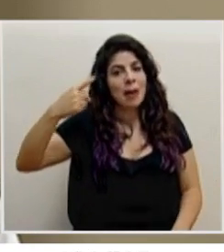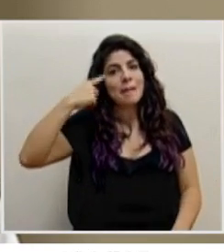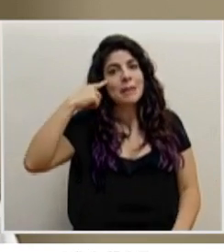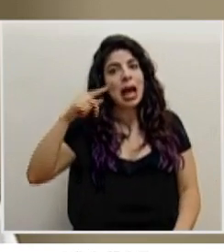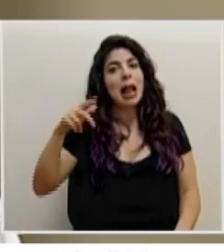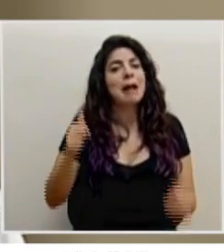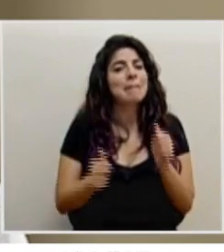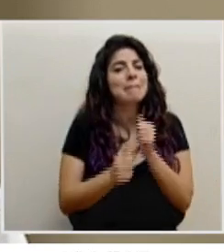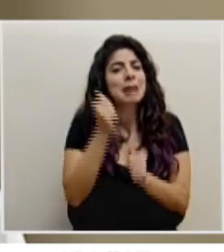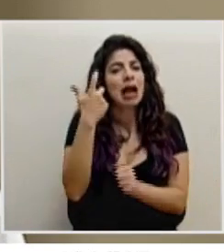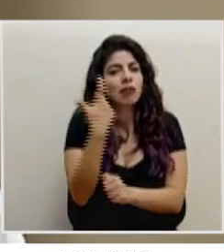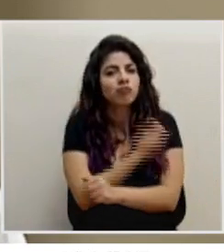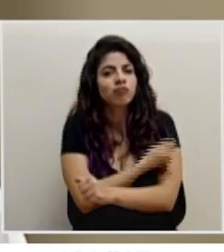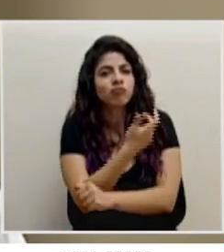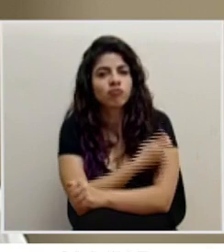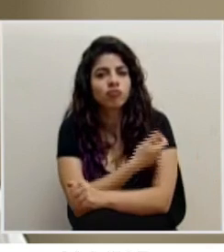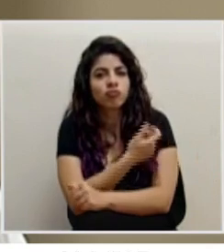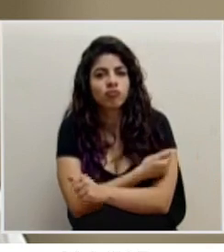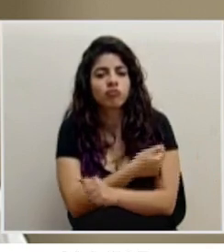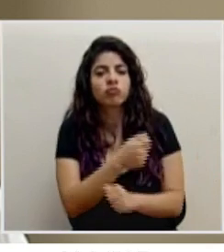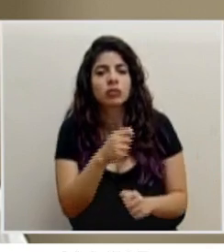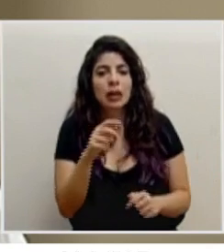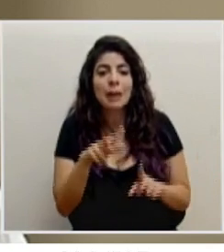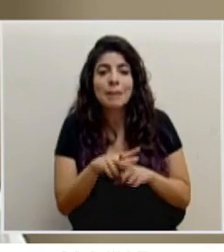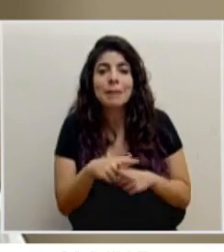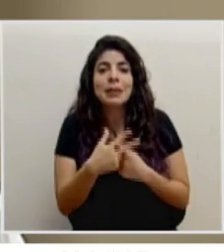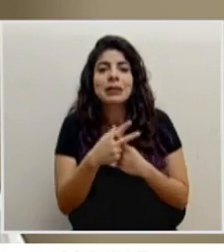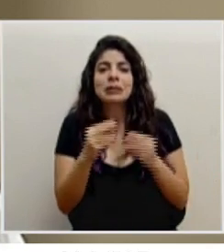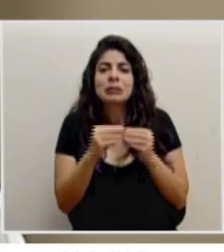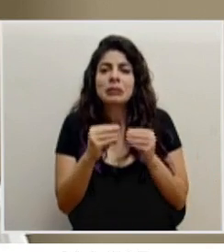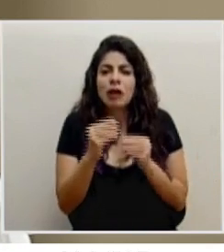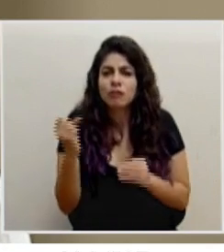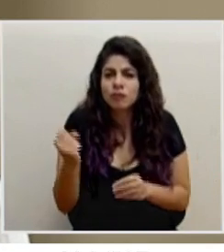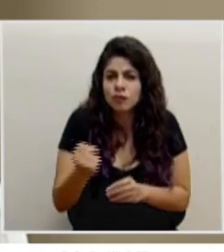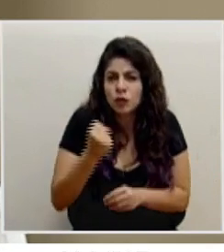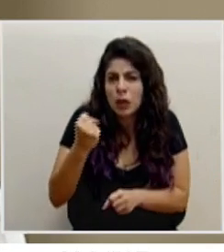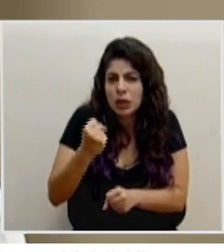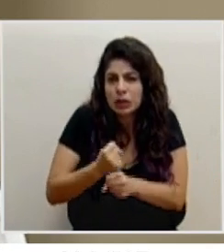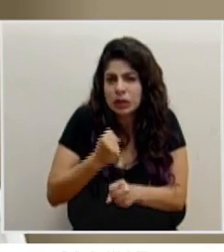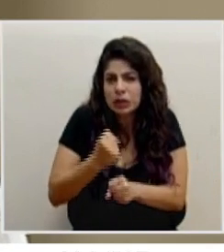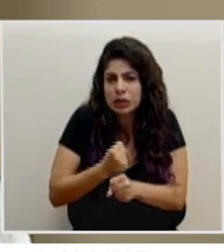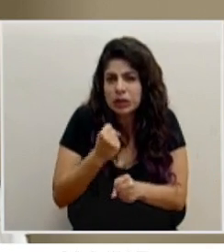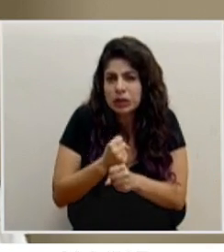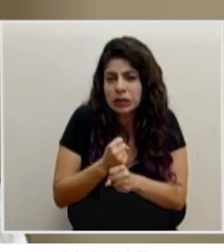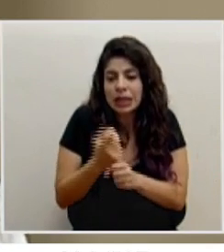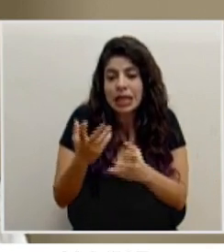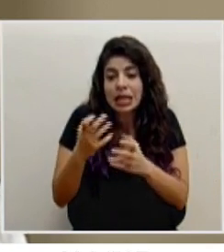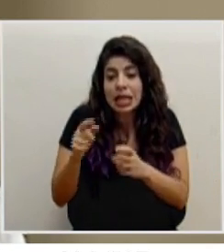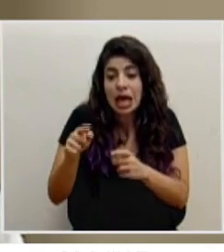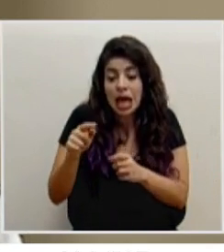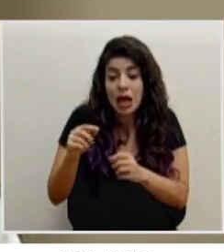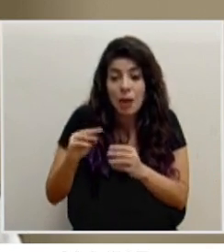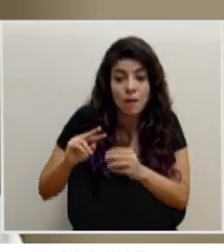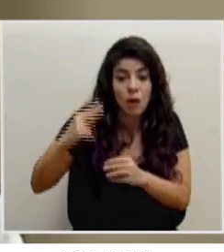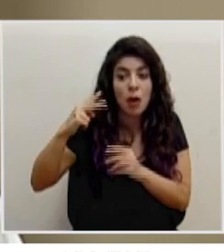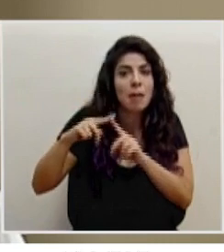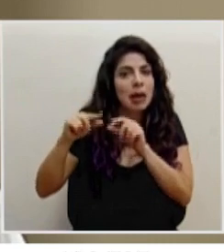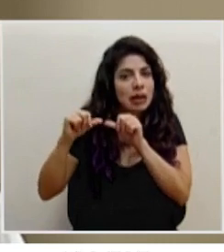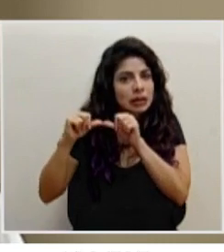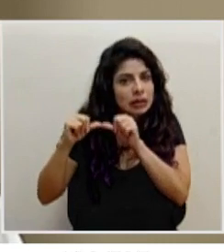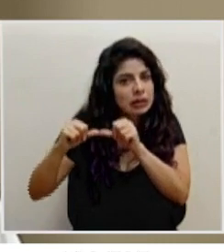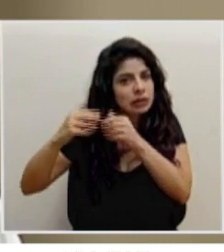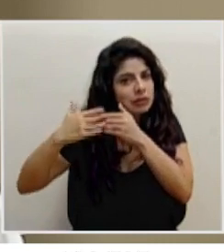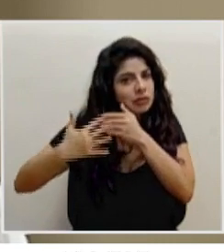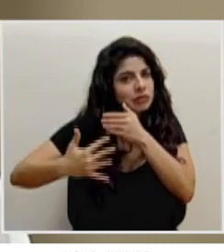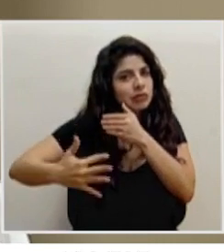mayor aplicación, iniciando un proceso de intensificación que se pretende sea sostenido en el tiempo. En total se